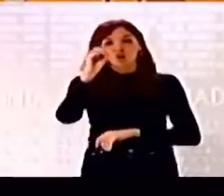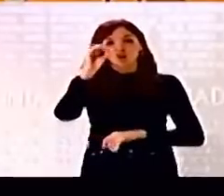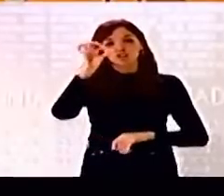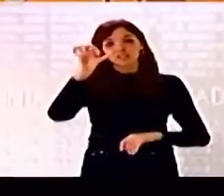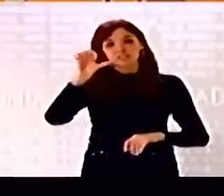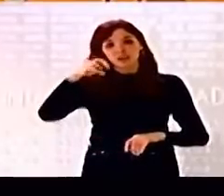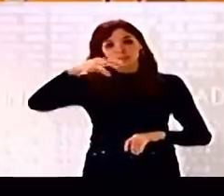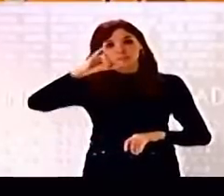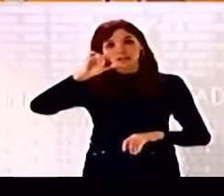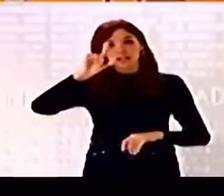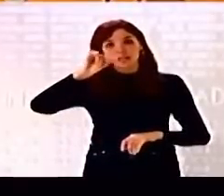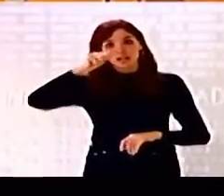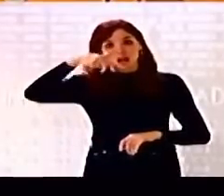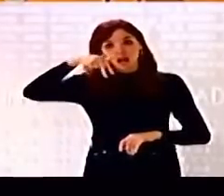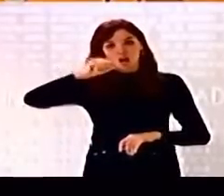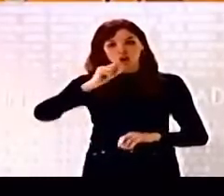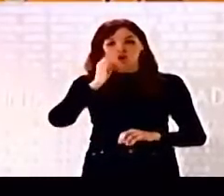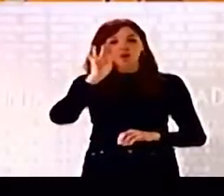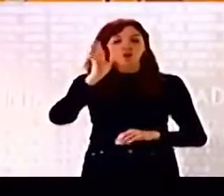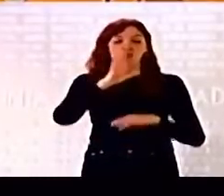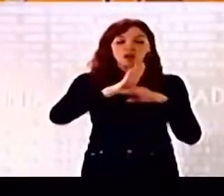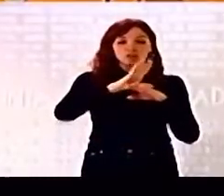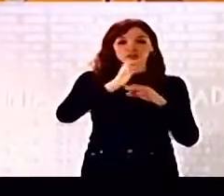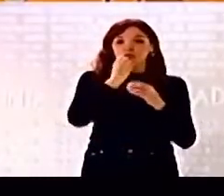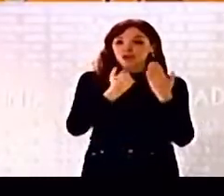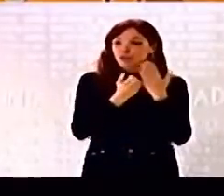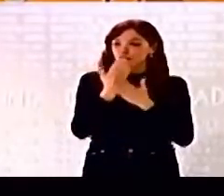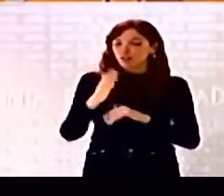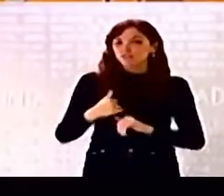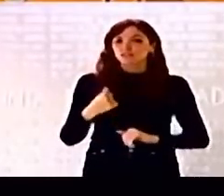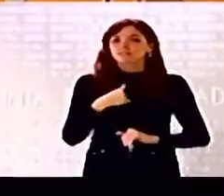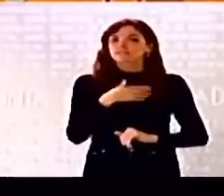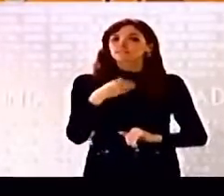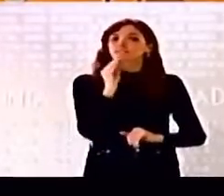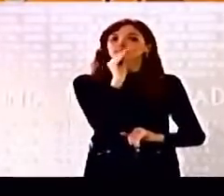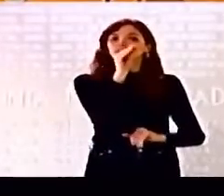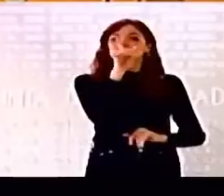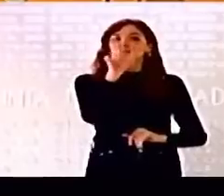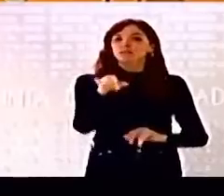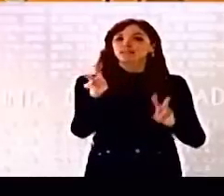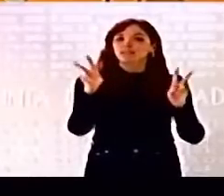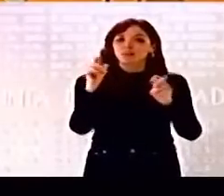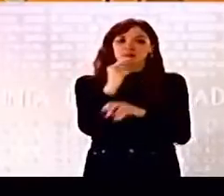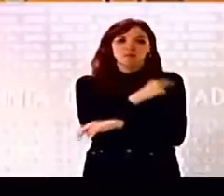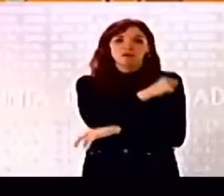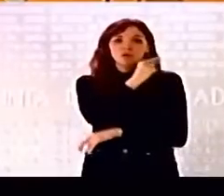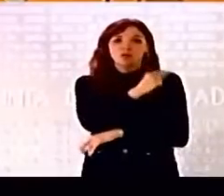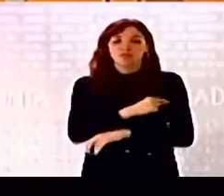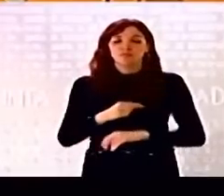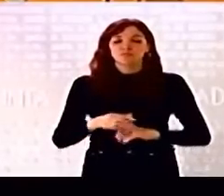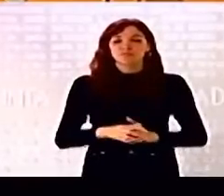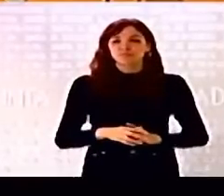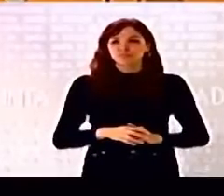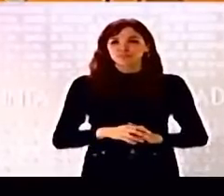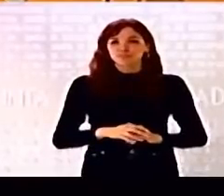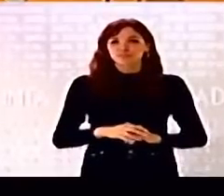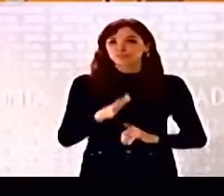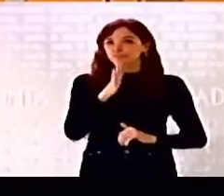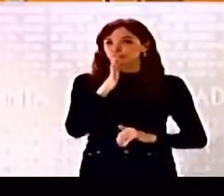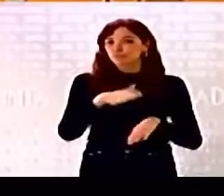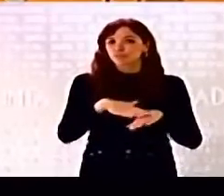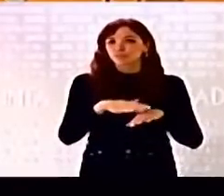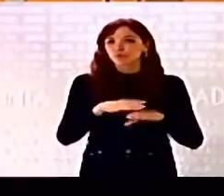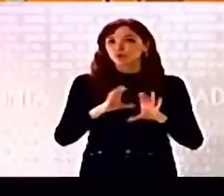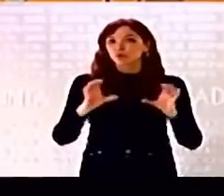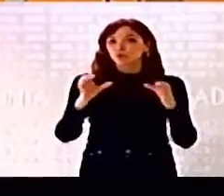Hola, consejero. Buenos días, buenas tardes. Hola. Ya preguntarle precisamente sobre el tema de la vacunación. Porque este grupo van a ser los mayores